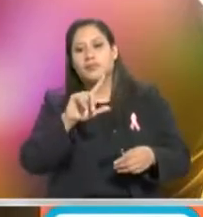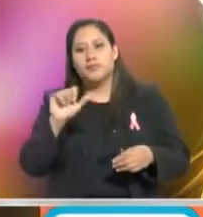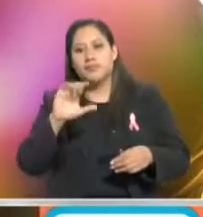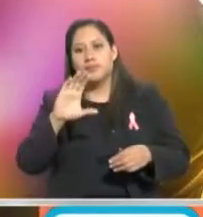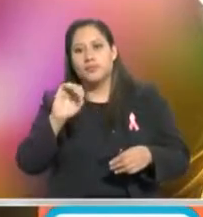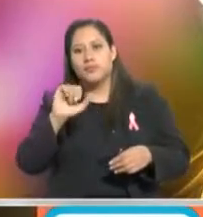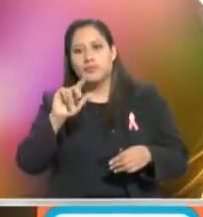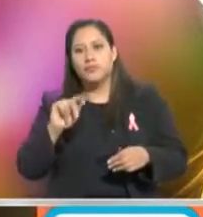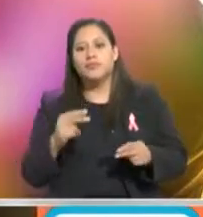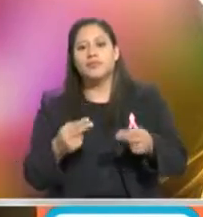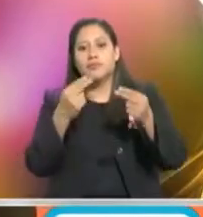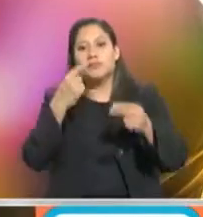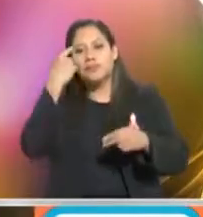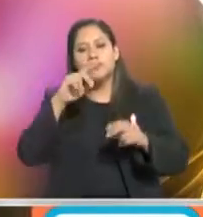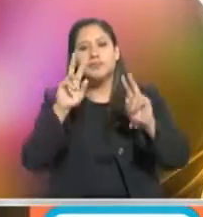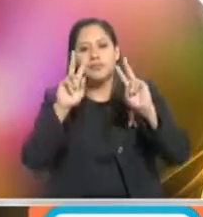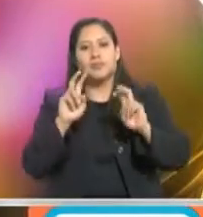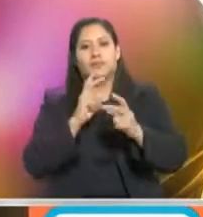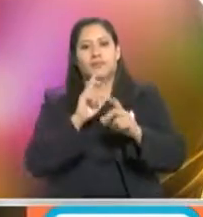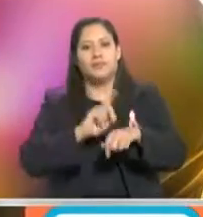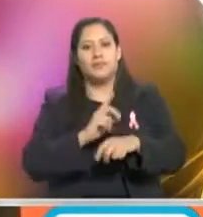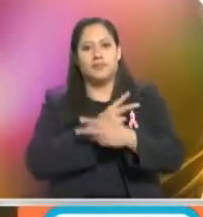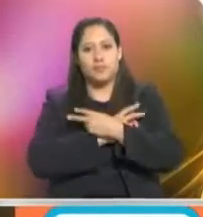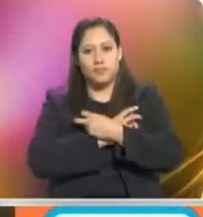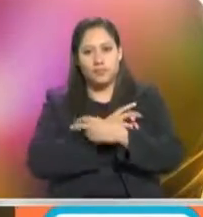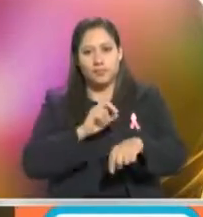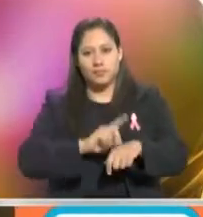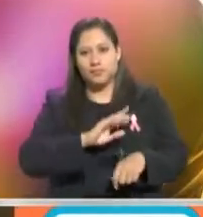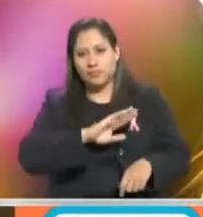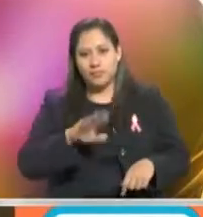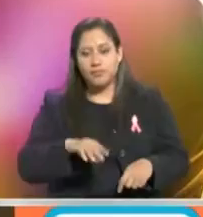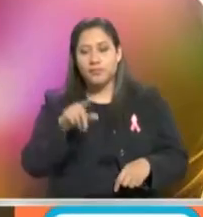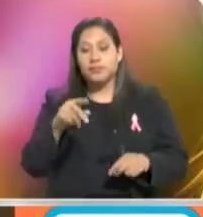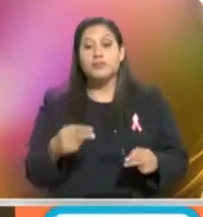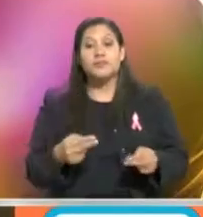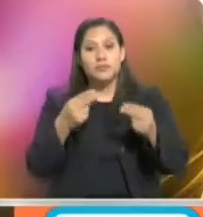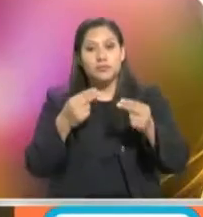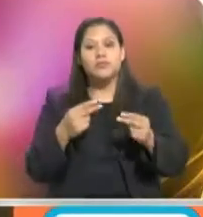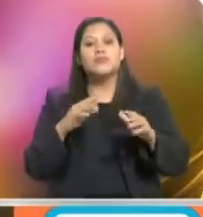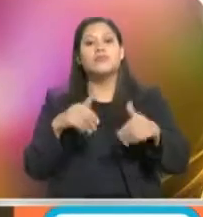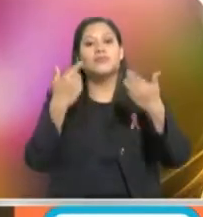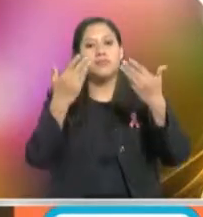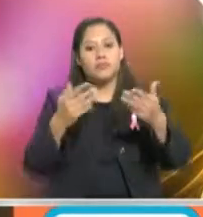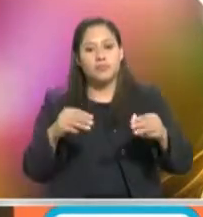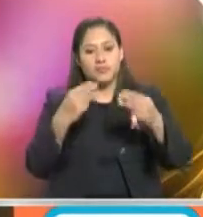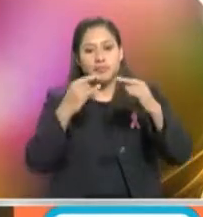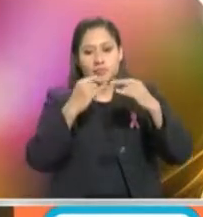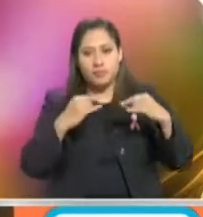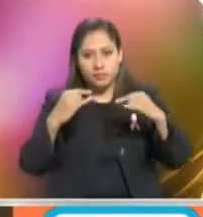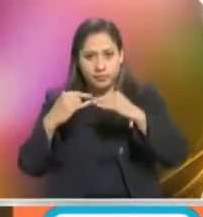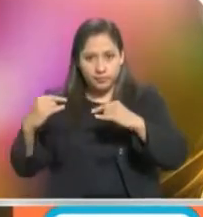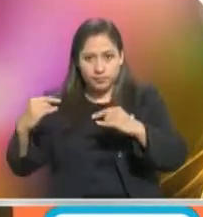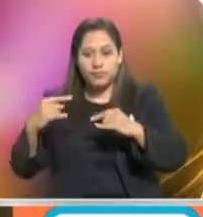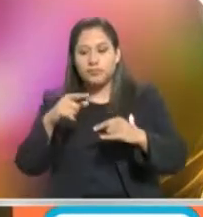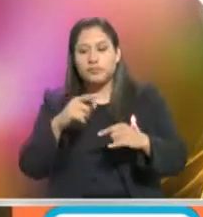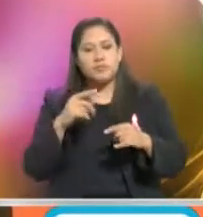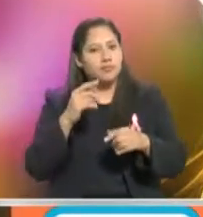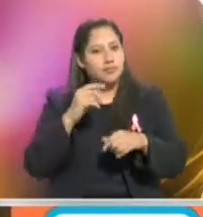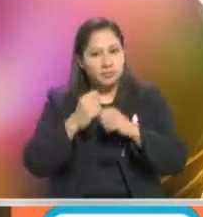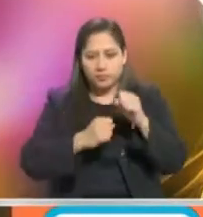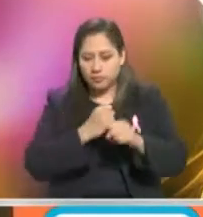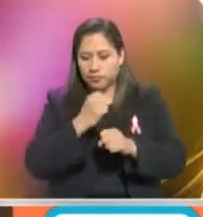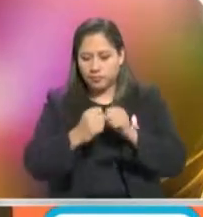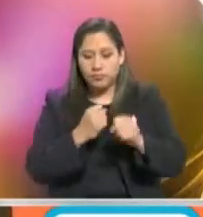a la Romería de Muertos. Esa romería tiene 23 años de estar saliendo. Imagínate. Tiene muchos productos